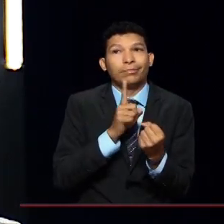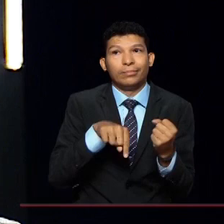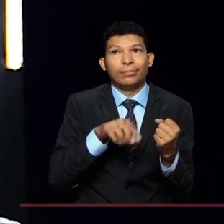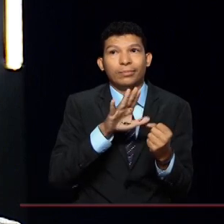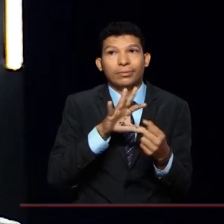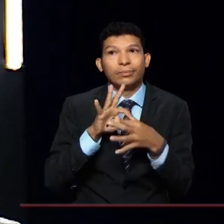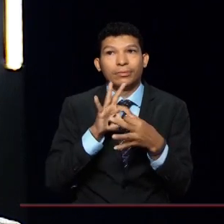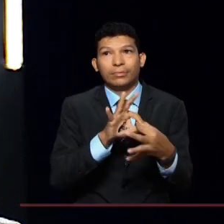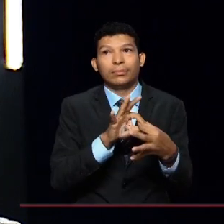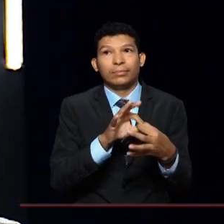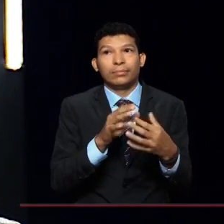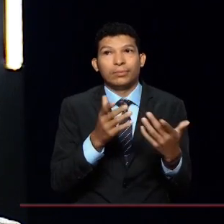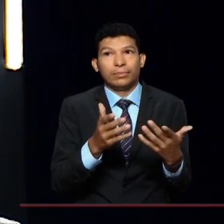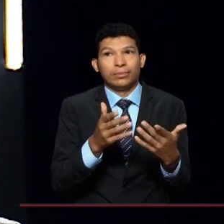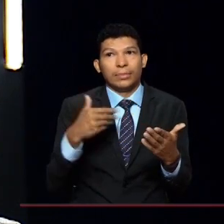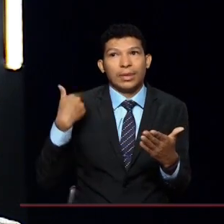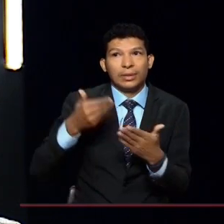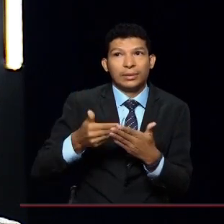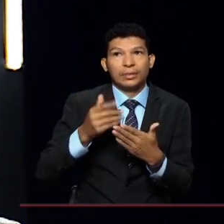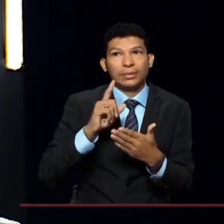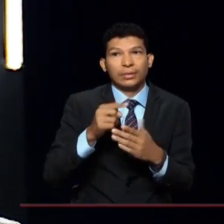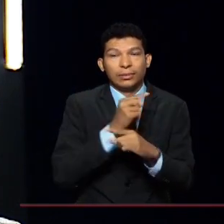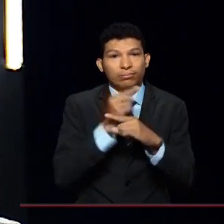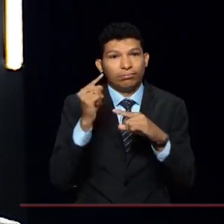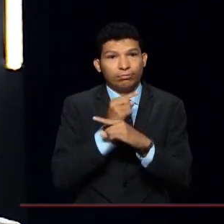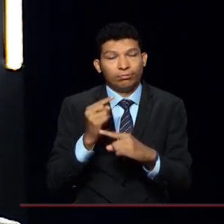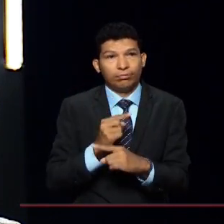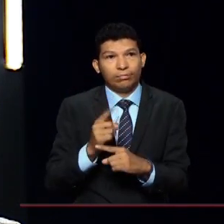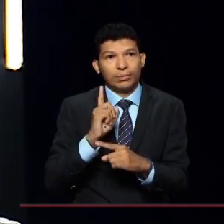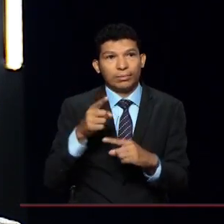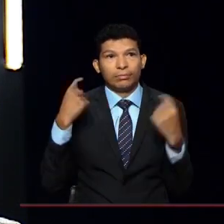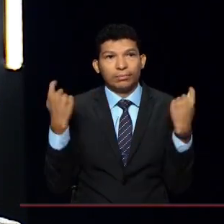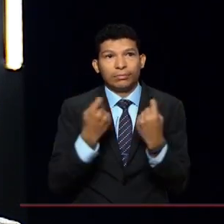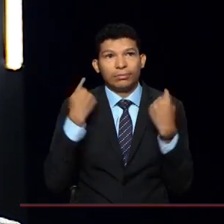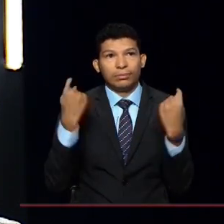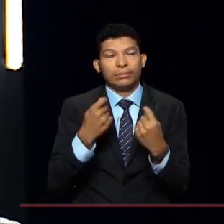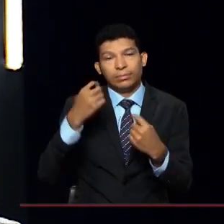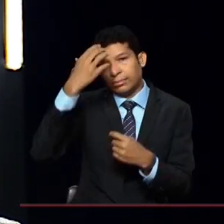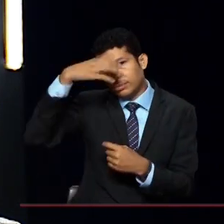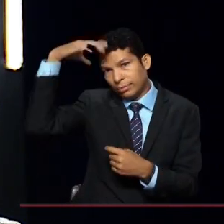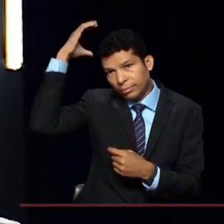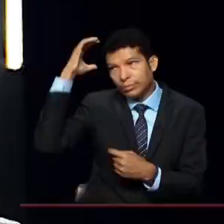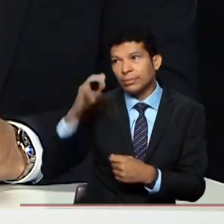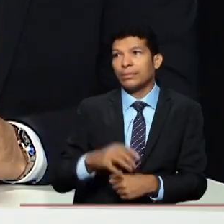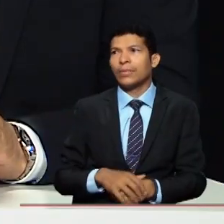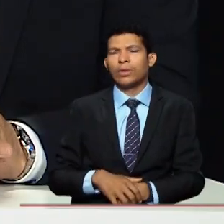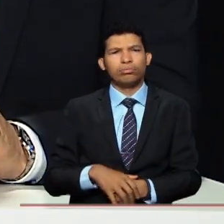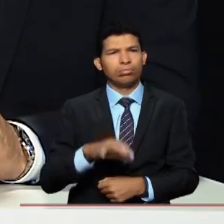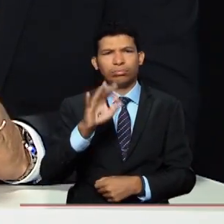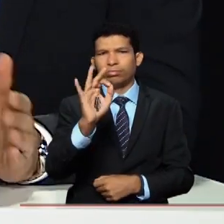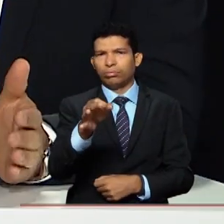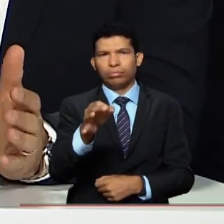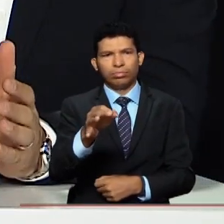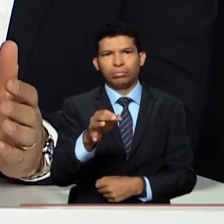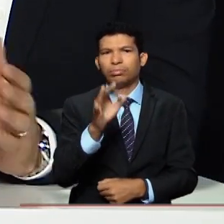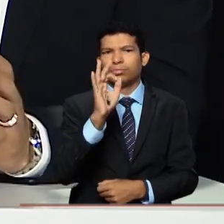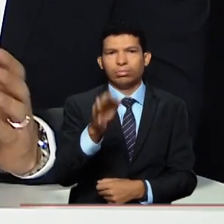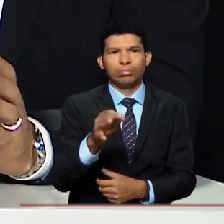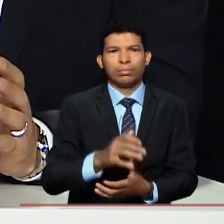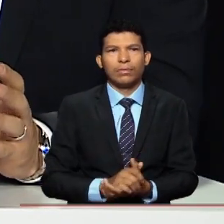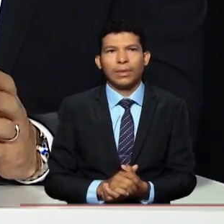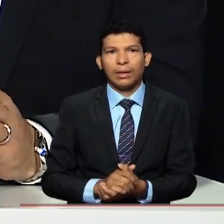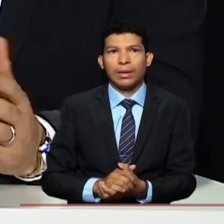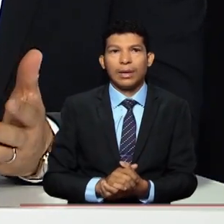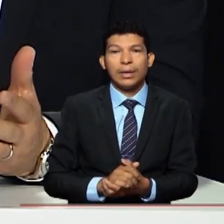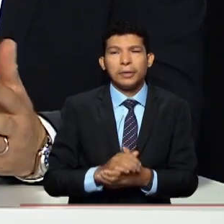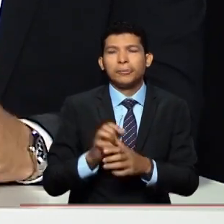le une en los últimos días o en las últimas semanas a esa campaña de Alejandro Eder, Tomás. Sin lugar a dudas, sin lugar a dudas. En las